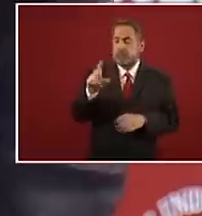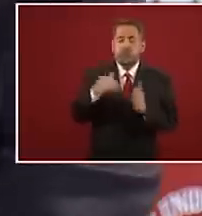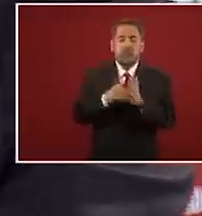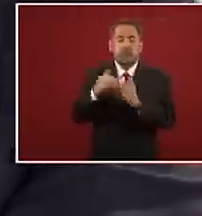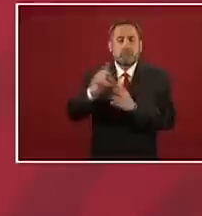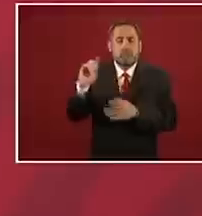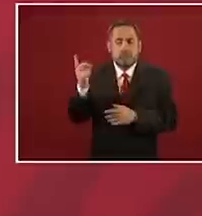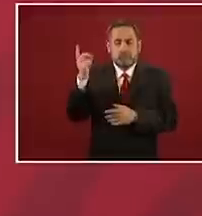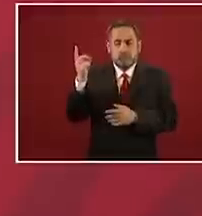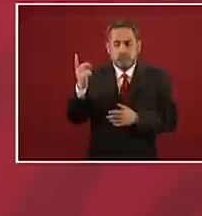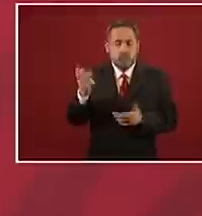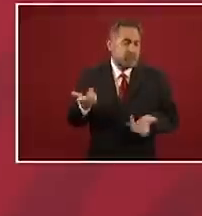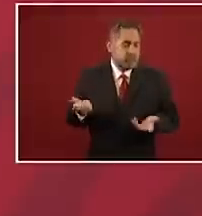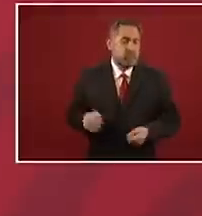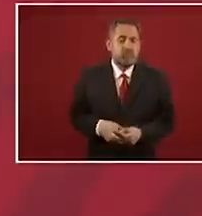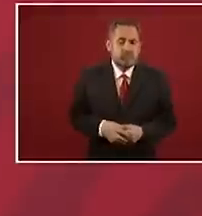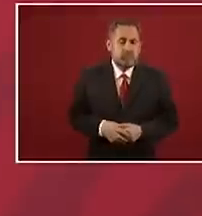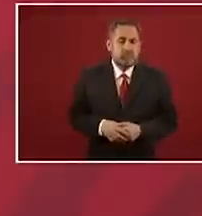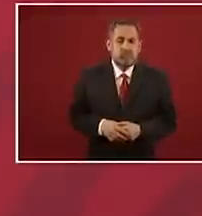Entonces,